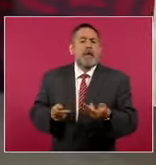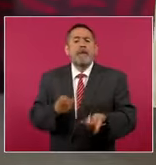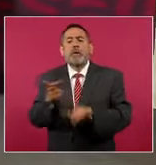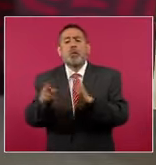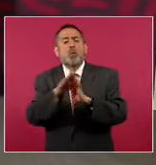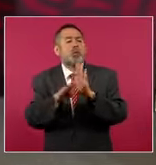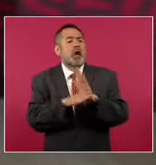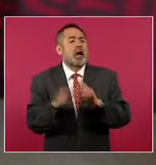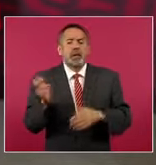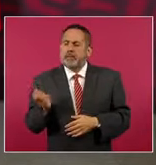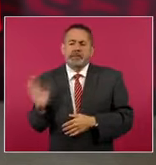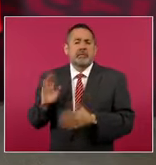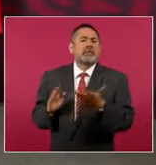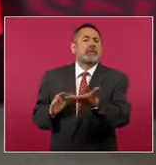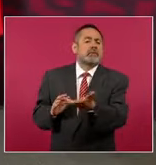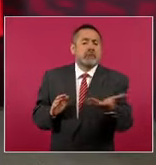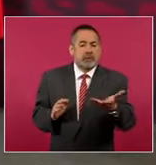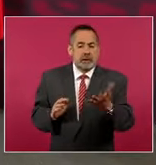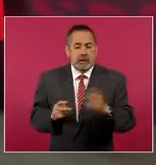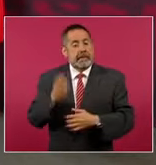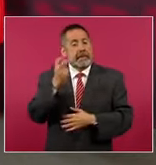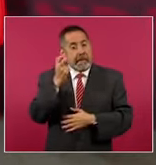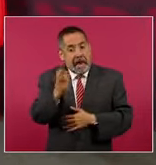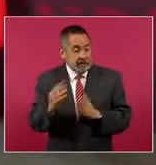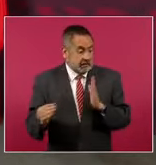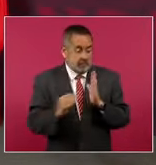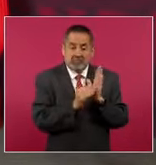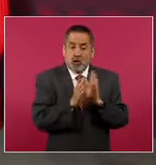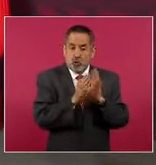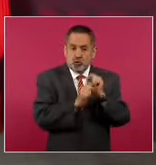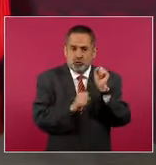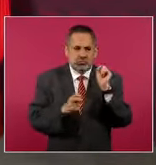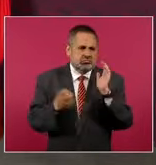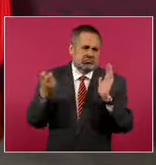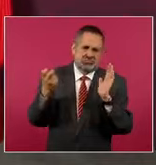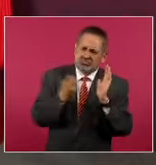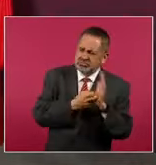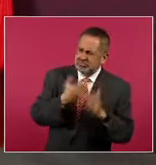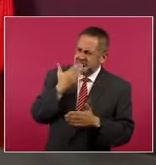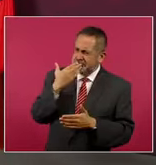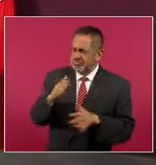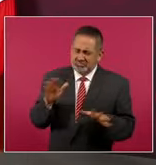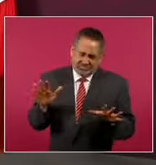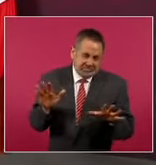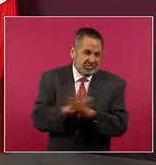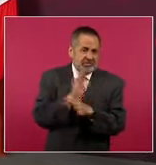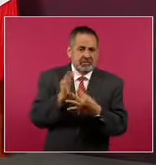que se vaya? Eso fue una gran reforma,